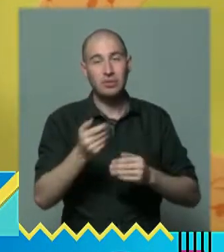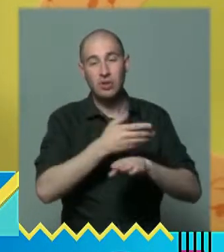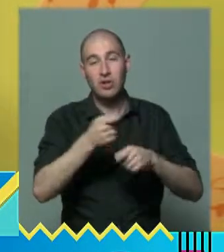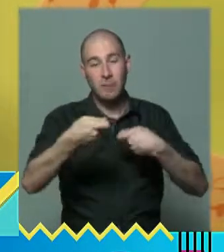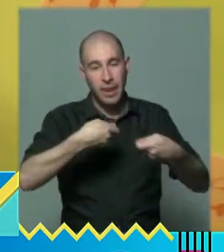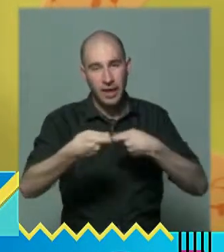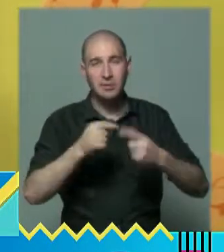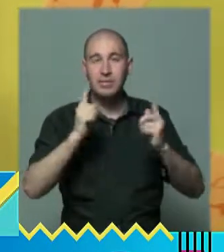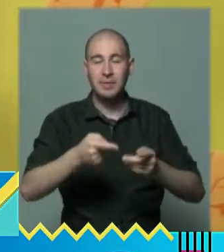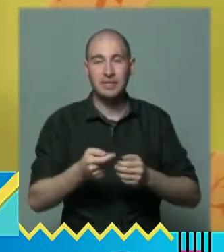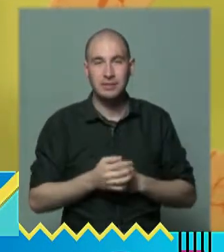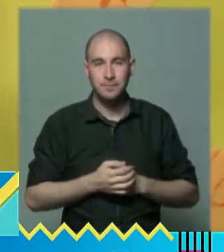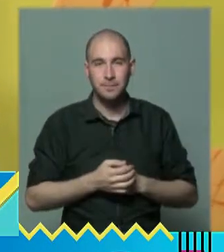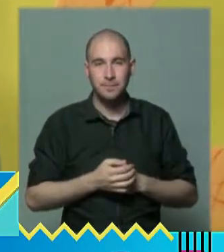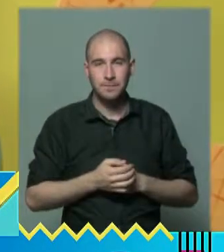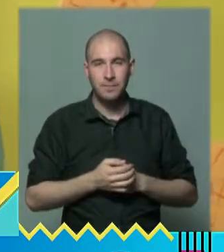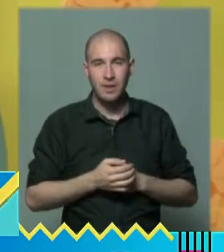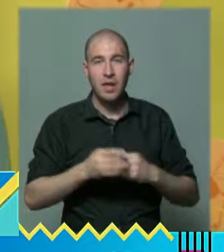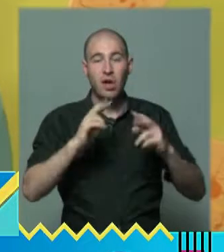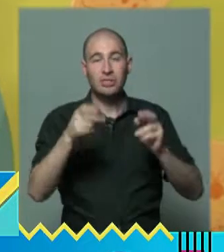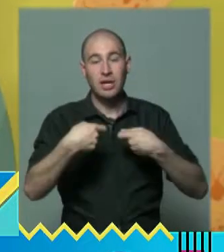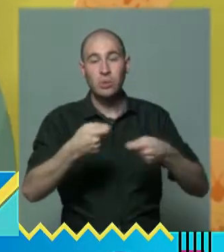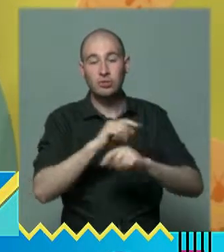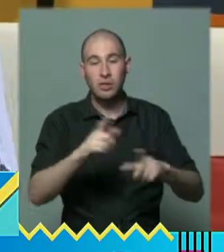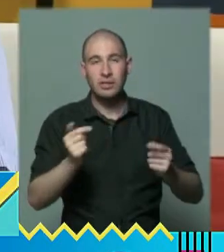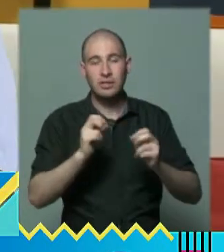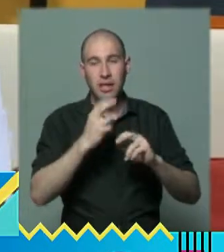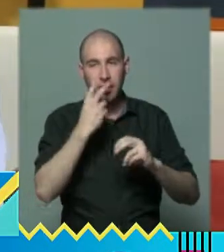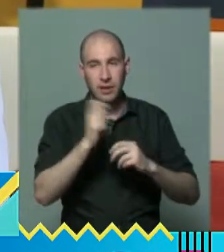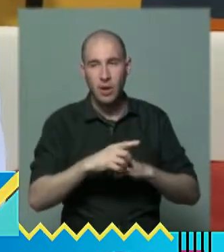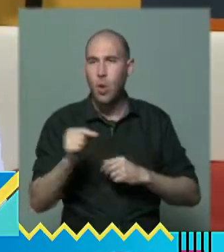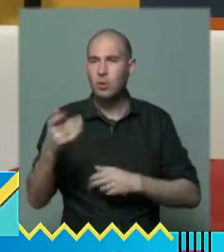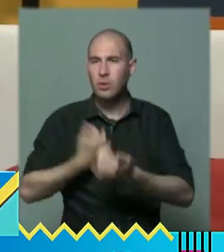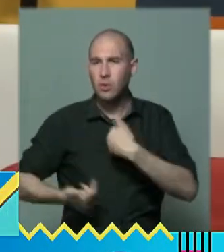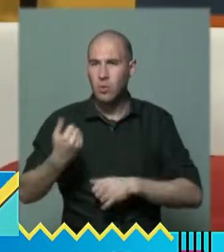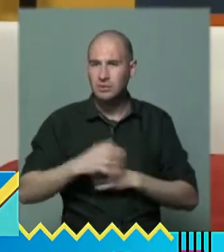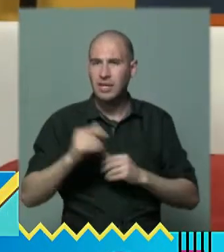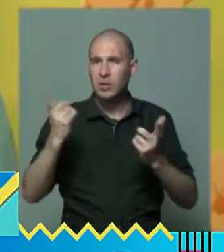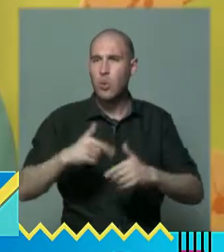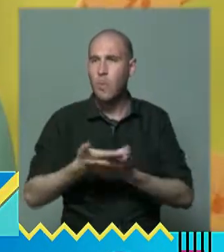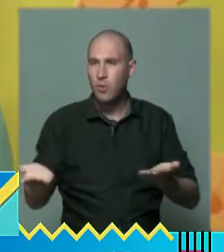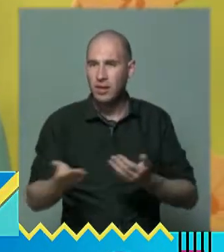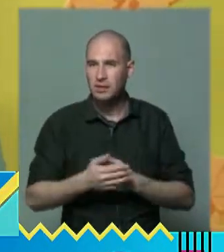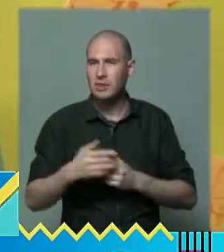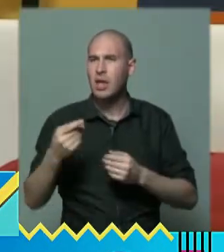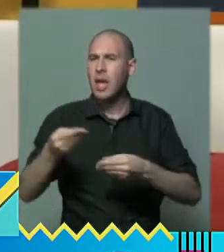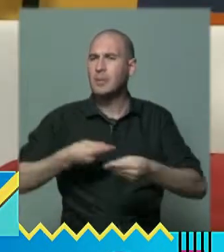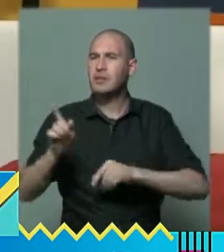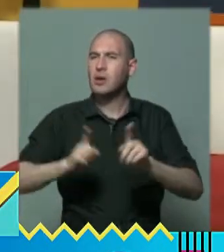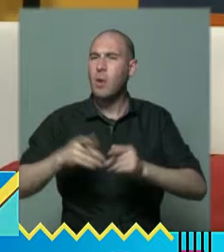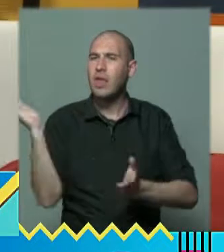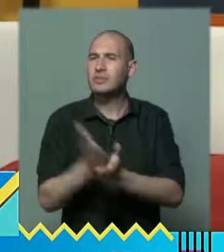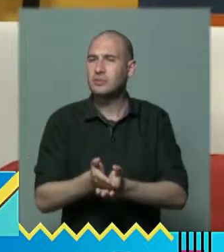regulados y los aspectos no regulados del mercado energético. Esto que usted señala, lo han planteado en las audiencias públicas. ¿Cuáles son las empresas que han